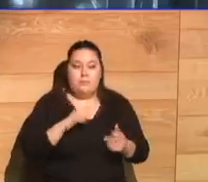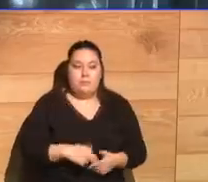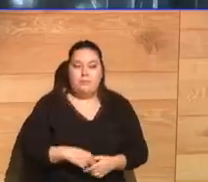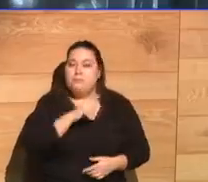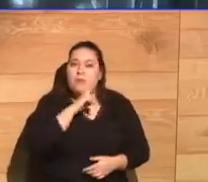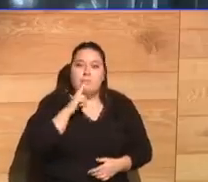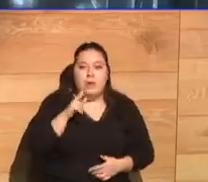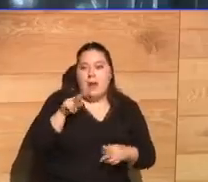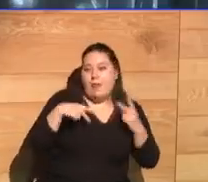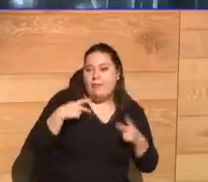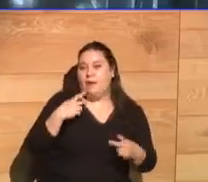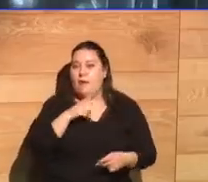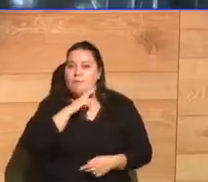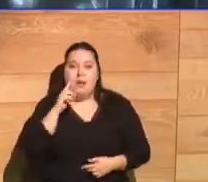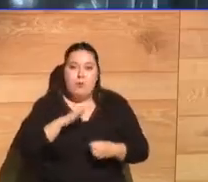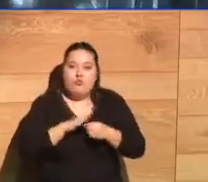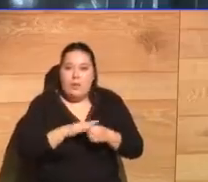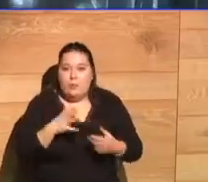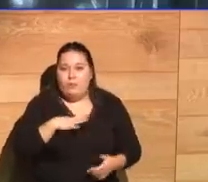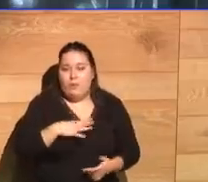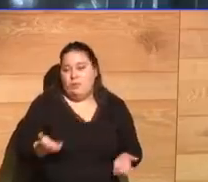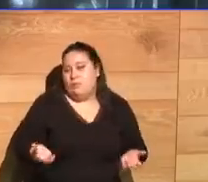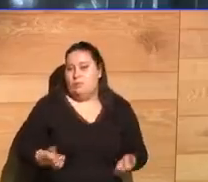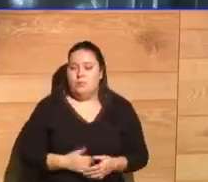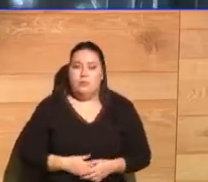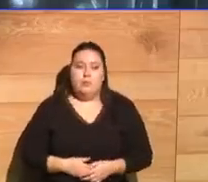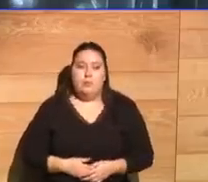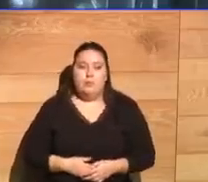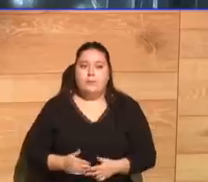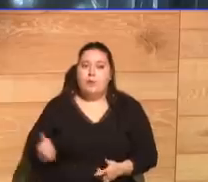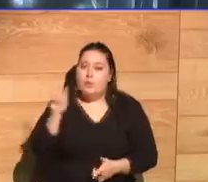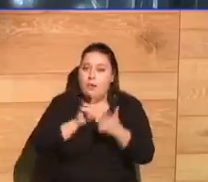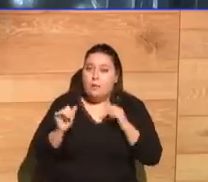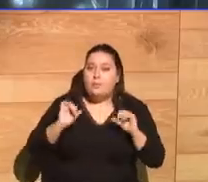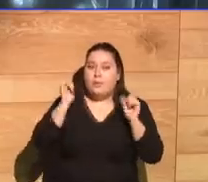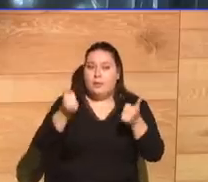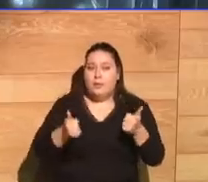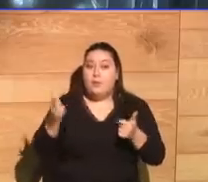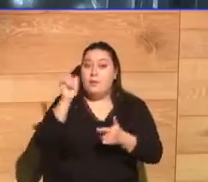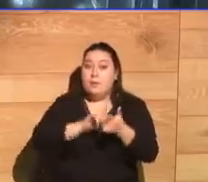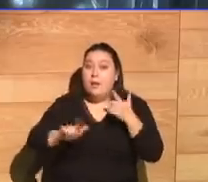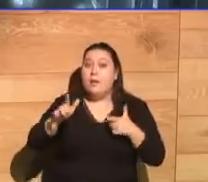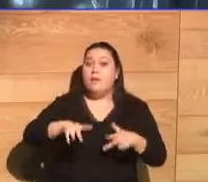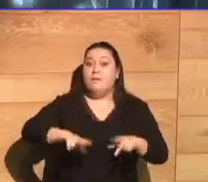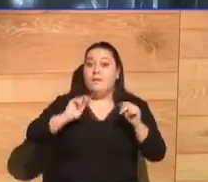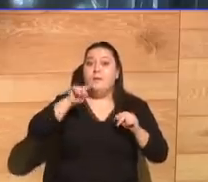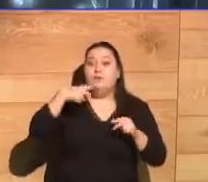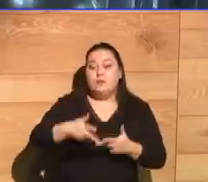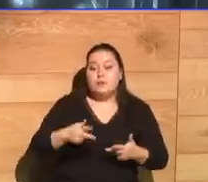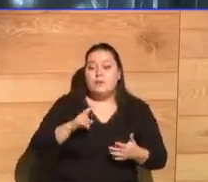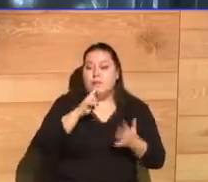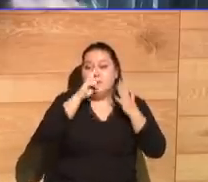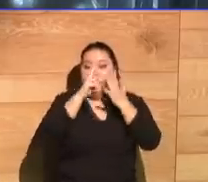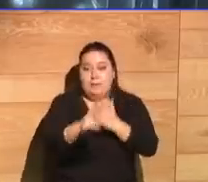Mamá, me llevo tupers. Y ya está. Marlon Brando dice, empezamos un viaje. Cuando hayamos terminado este viaje, habrán pasado 7 de